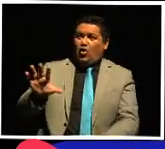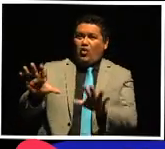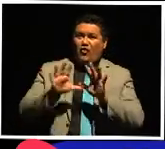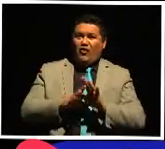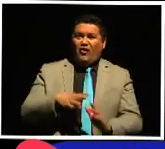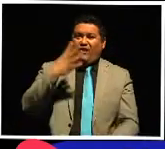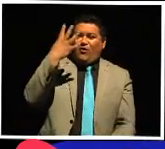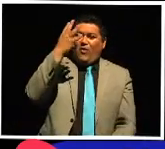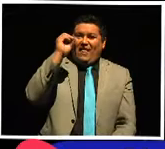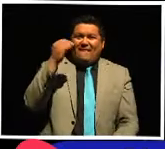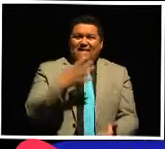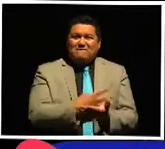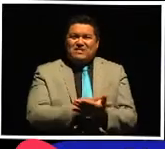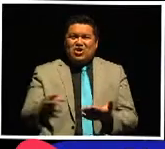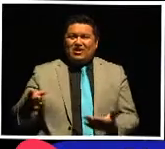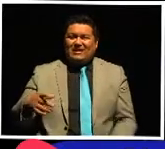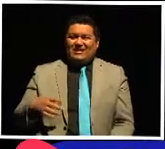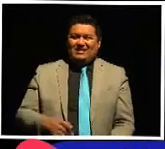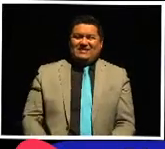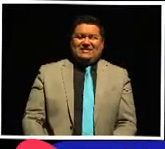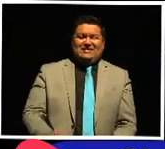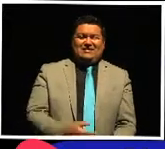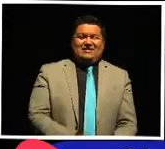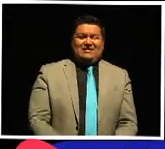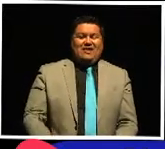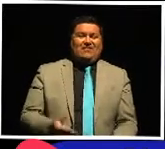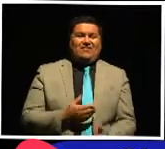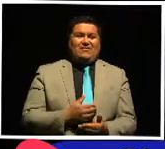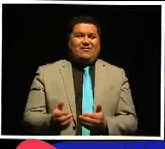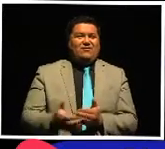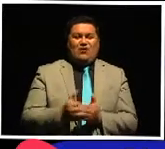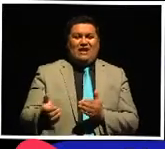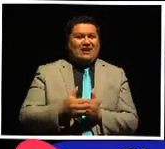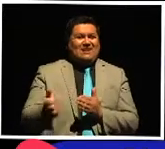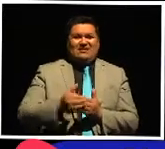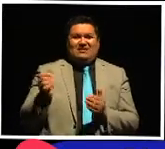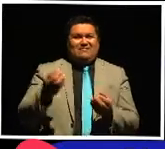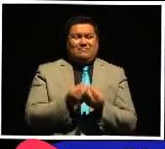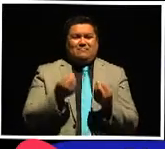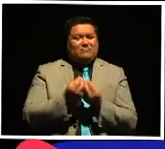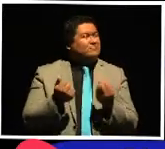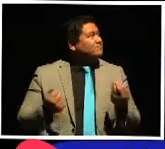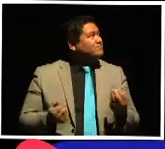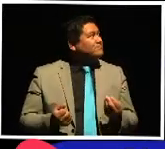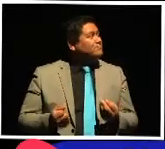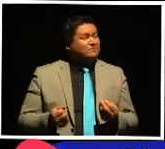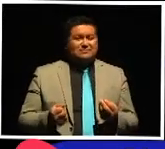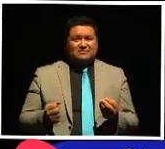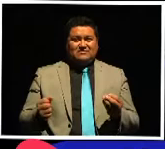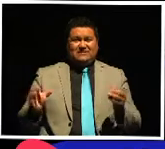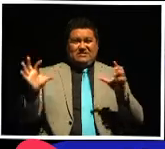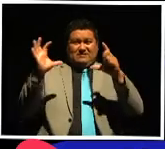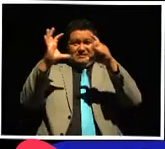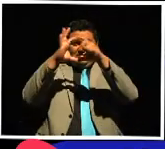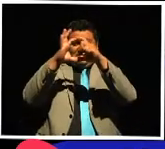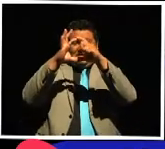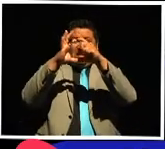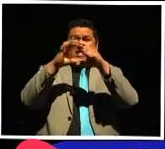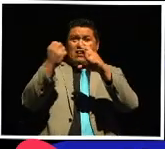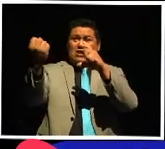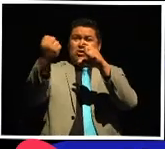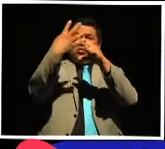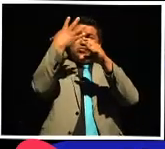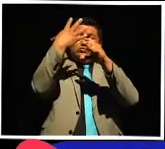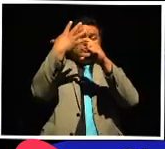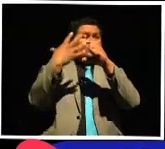40 millones de dólares, pero es algo muy importante para ciencia. Es un anillo de luz, de donde recuerda la